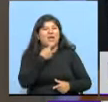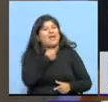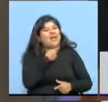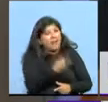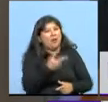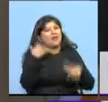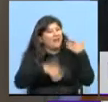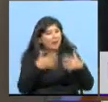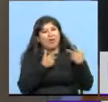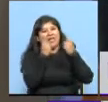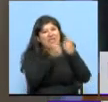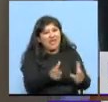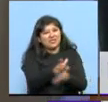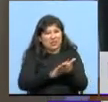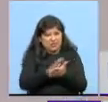cierto? Sí.